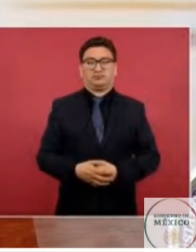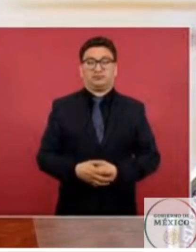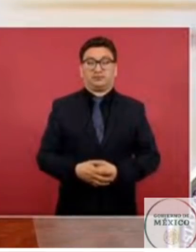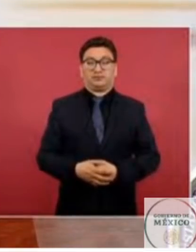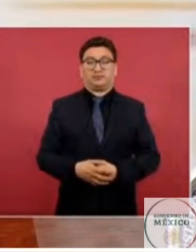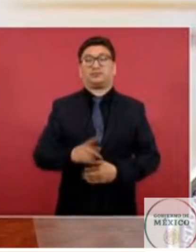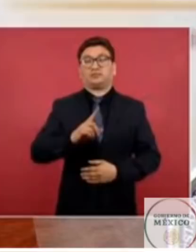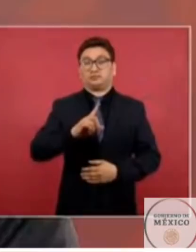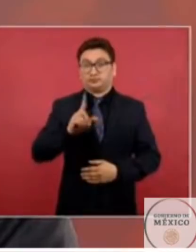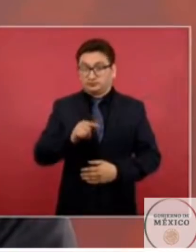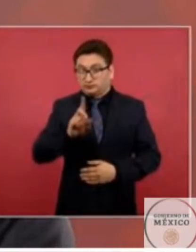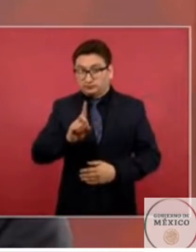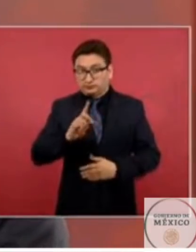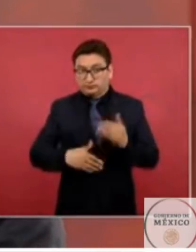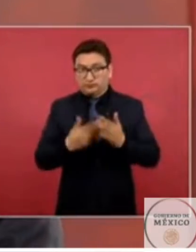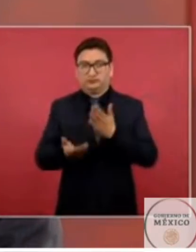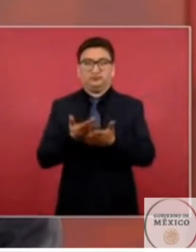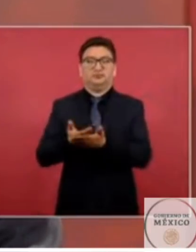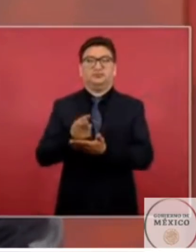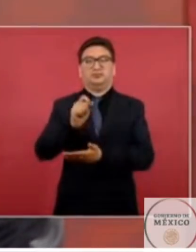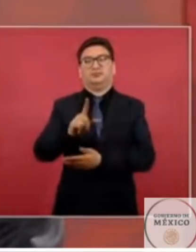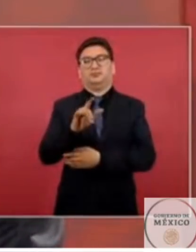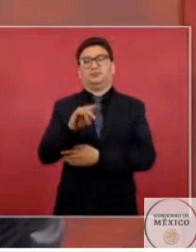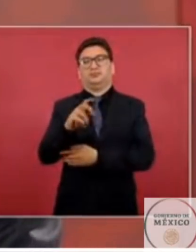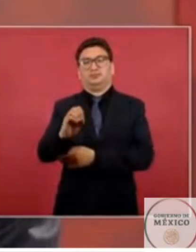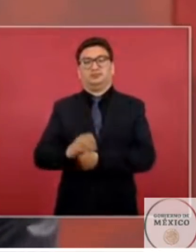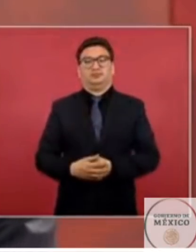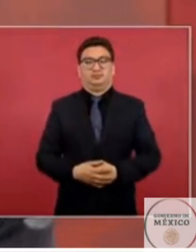entra la iniciativa de litio.